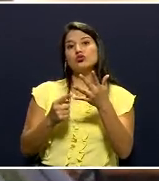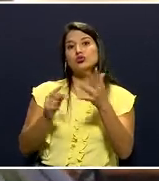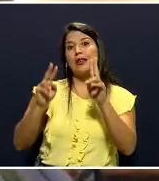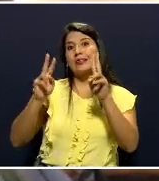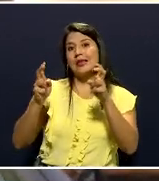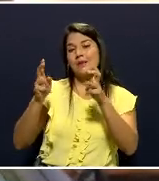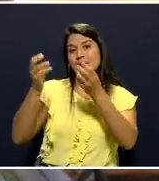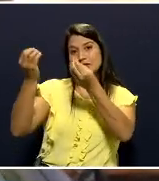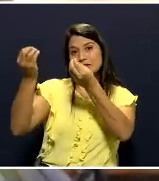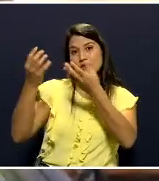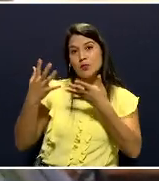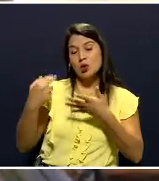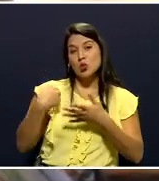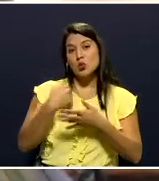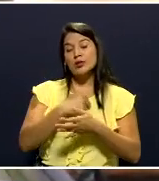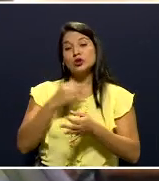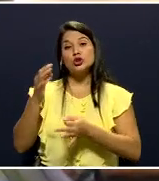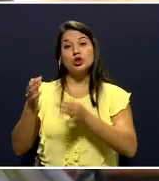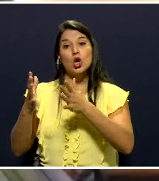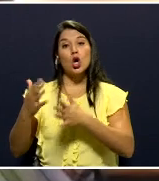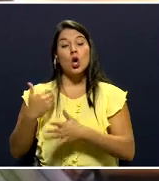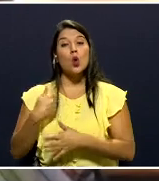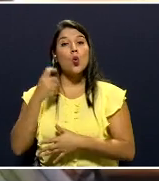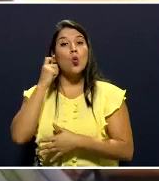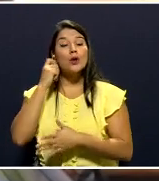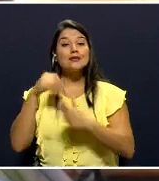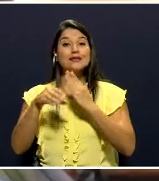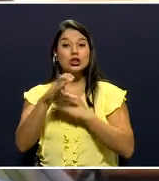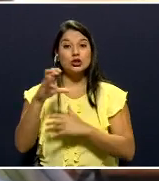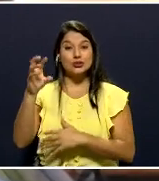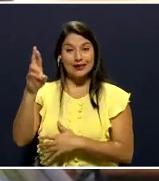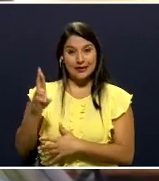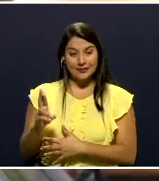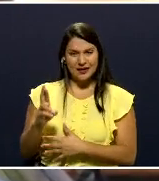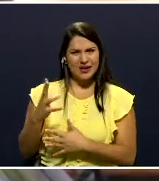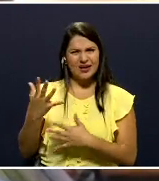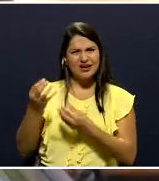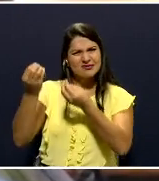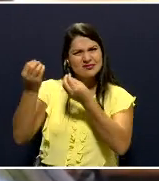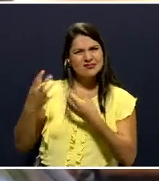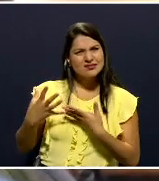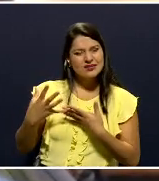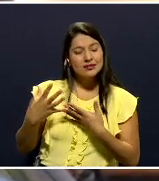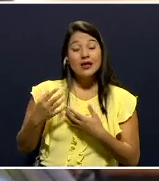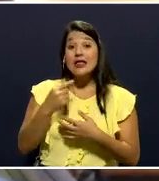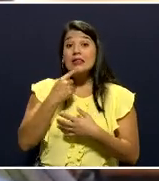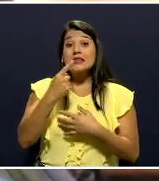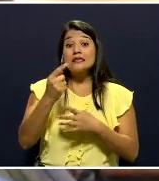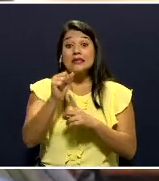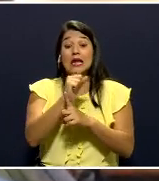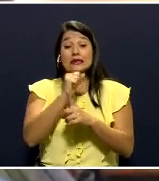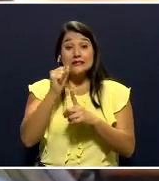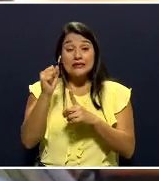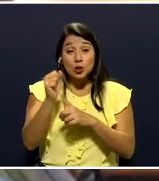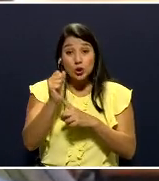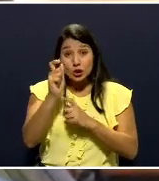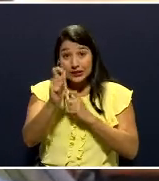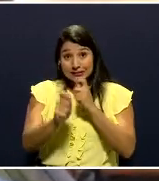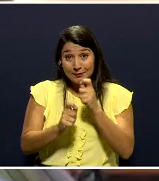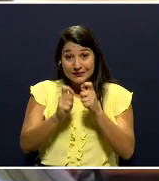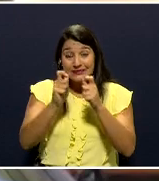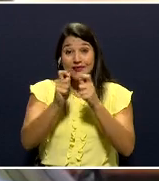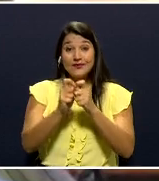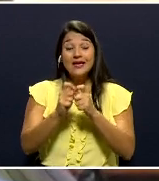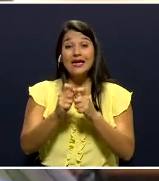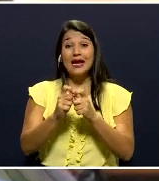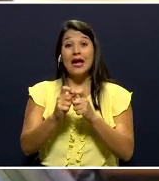nuestros juezas y jueces de todo el país, en el sentido de que la situación particular de